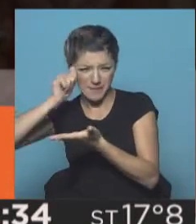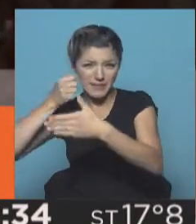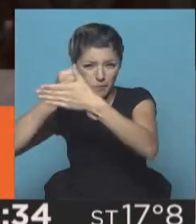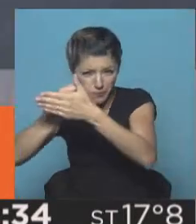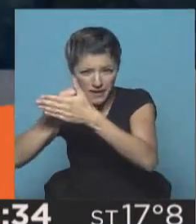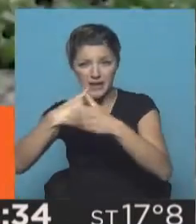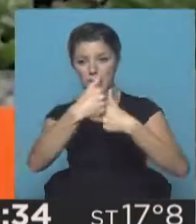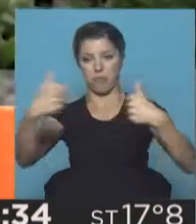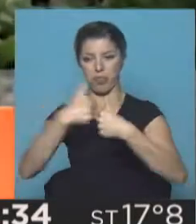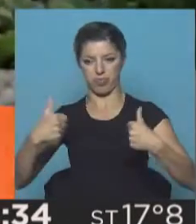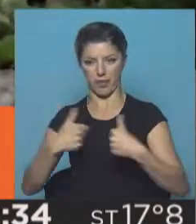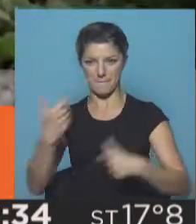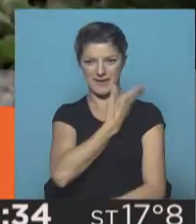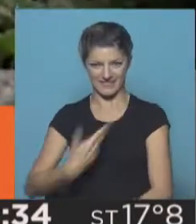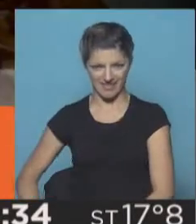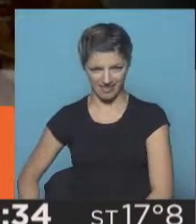fondo.